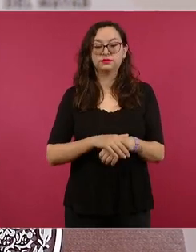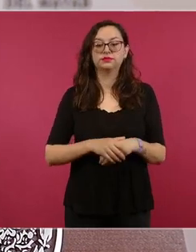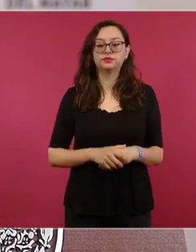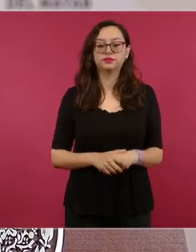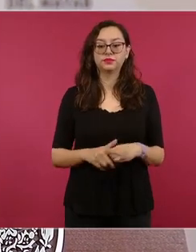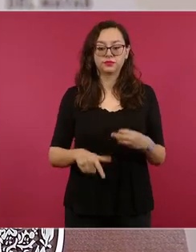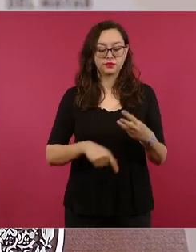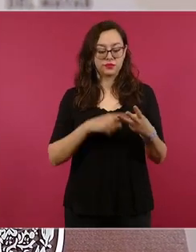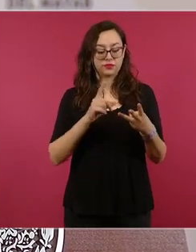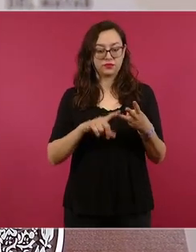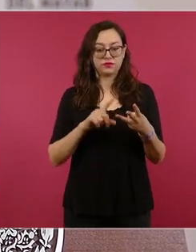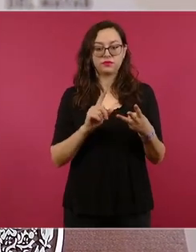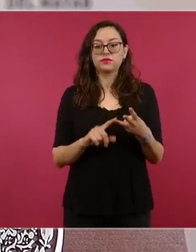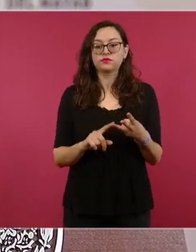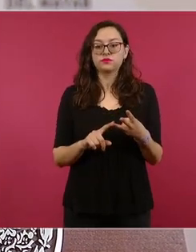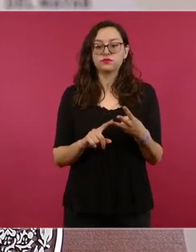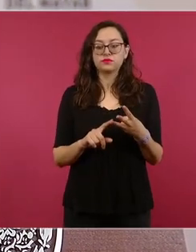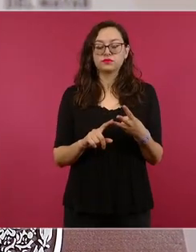Otro